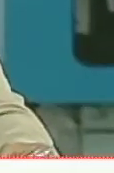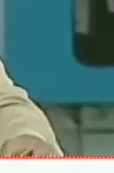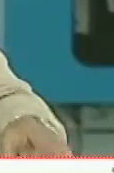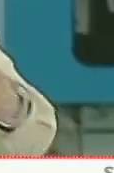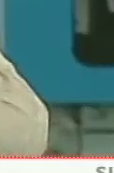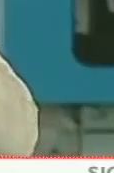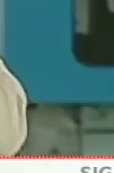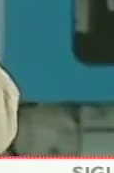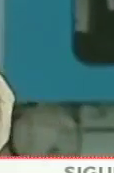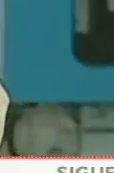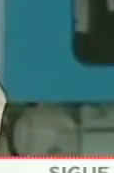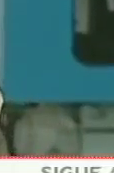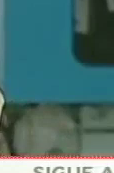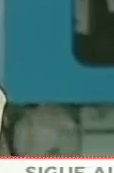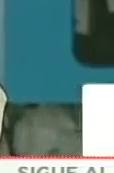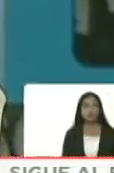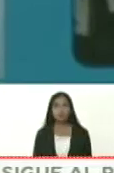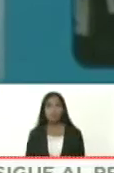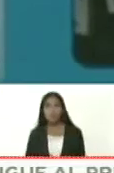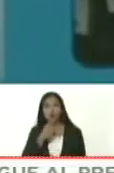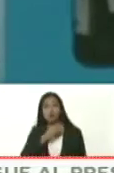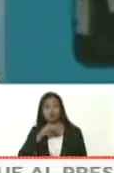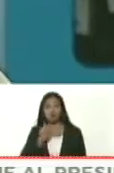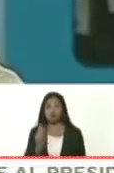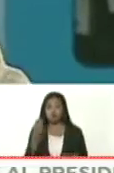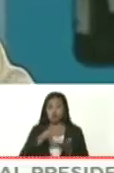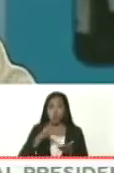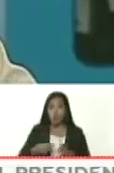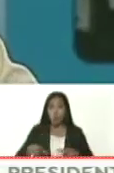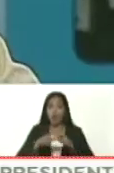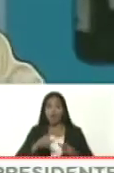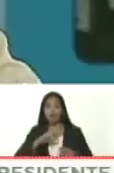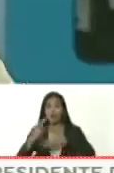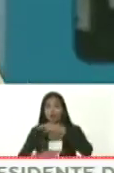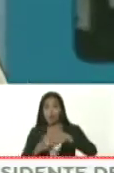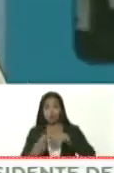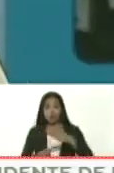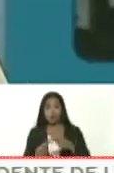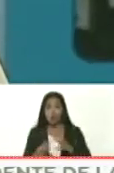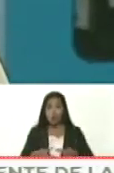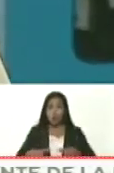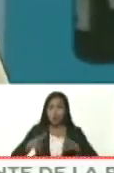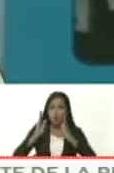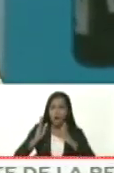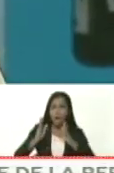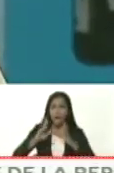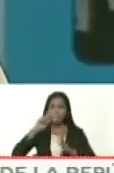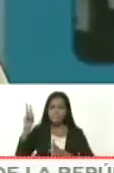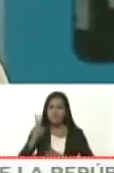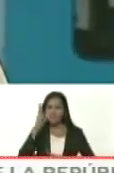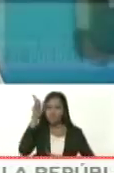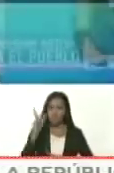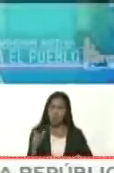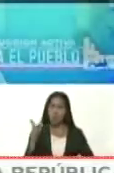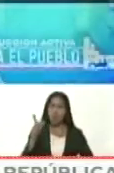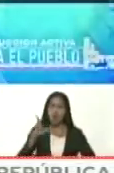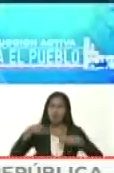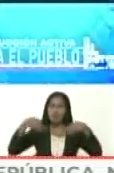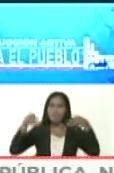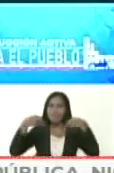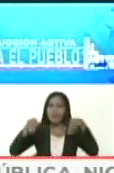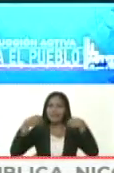Bueno, estamos en una obra de la revolución. El complejo venezolano del